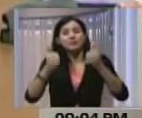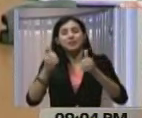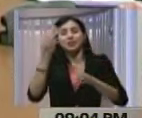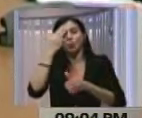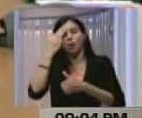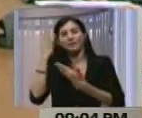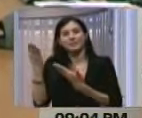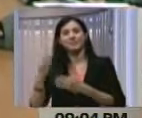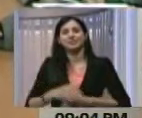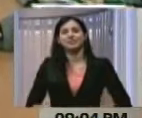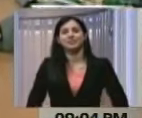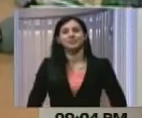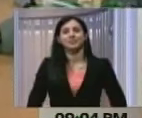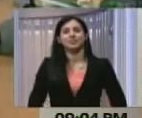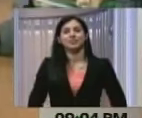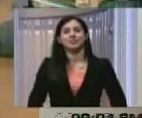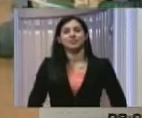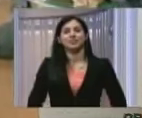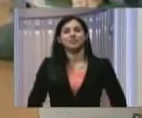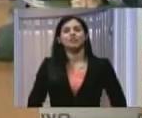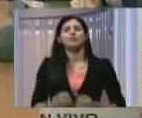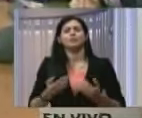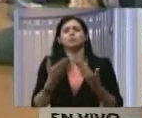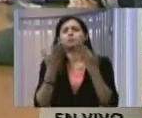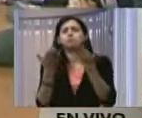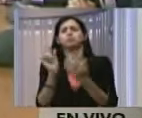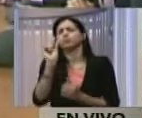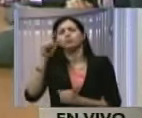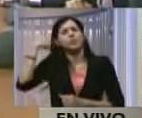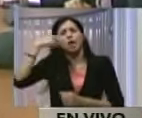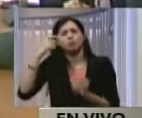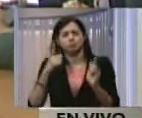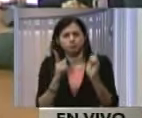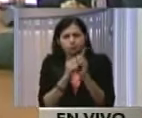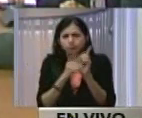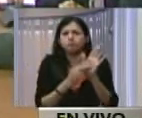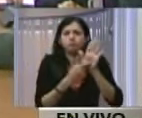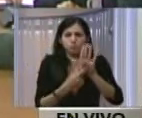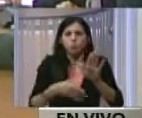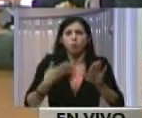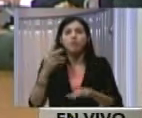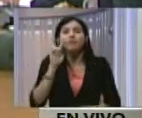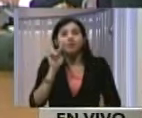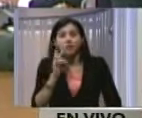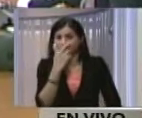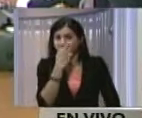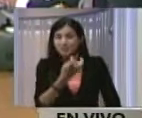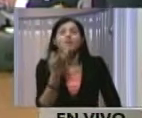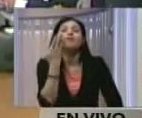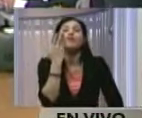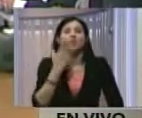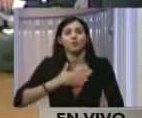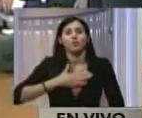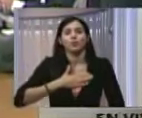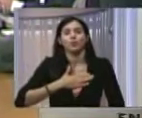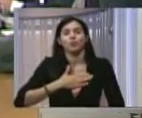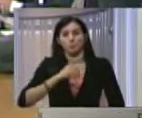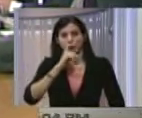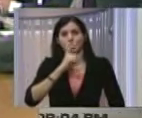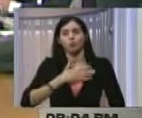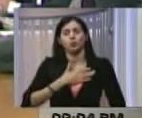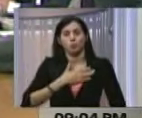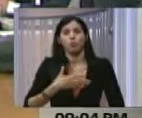Walter Martínez en Dosier, les voy a regalar un video que pueden buscar en la página de Facebook de Nicolás